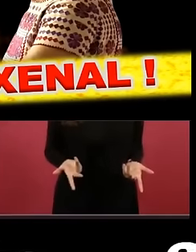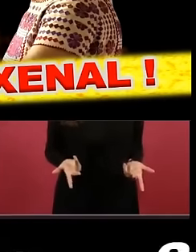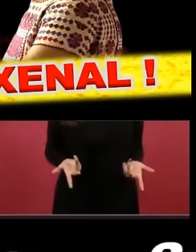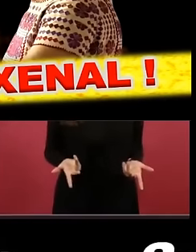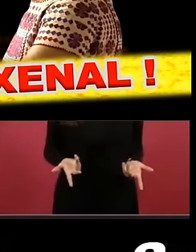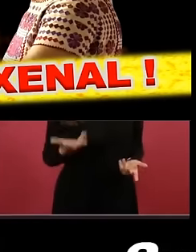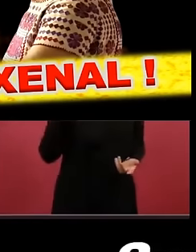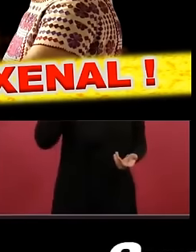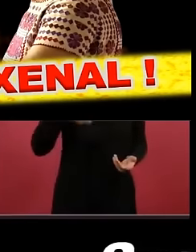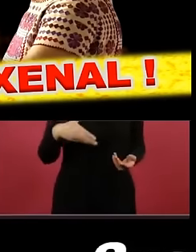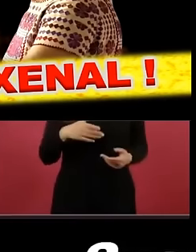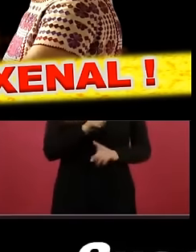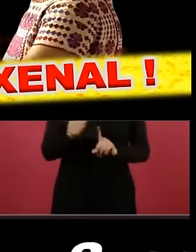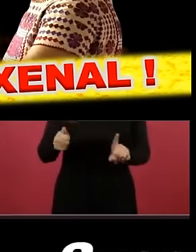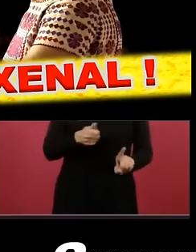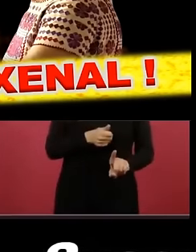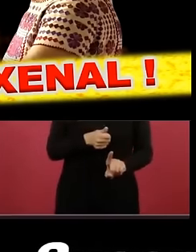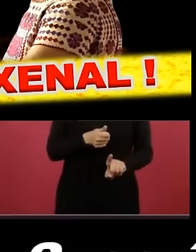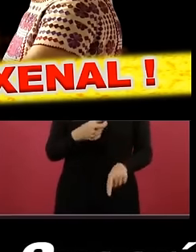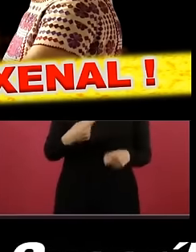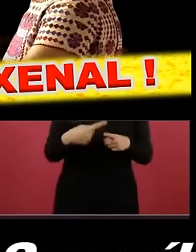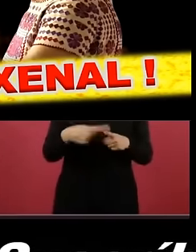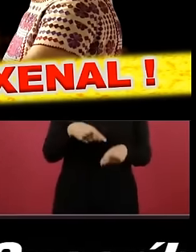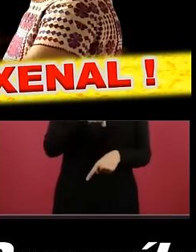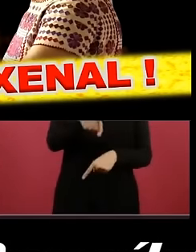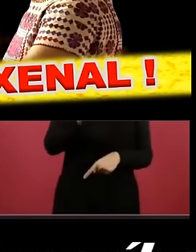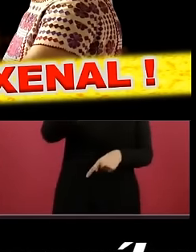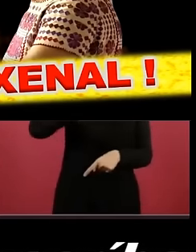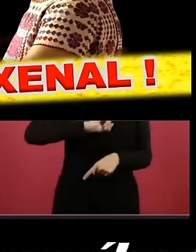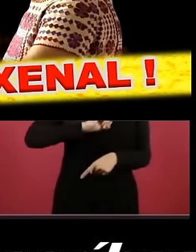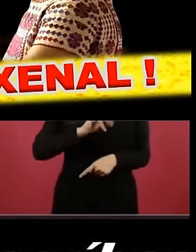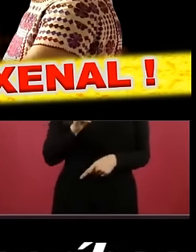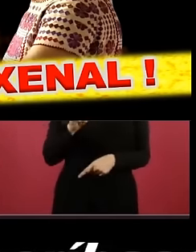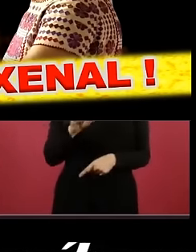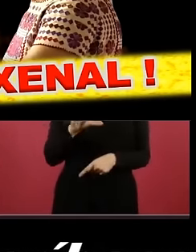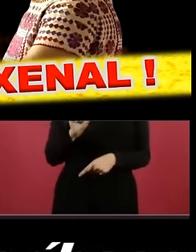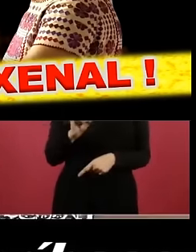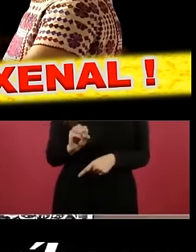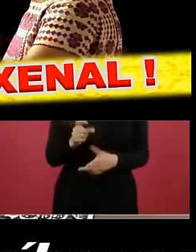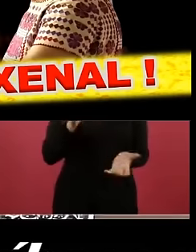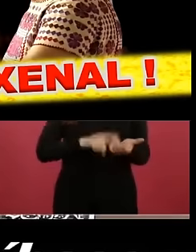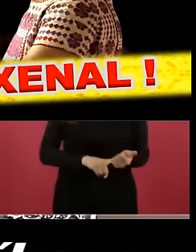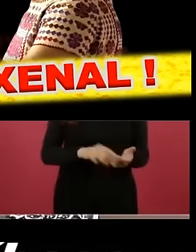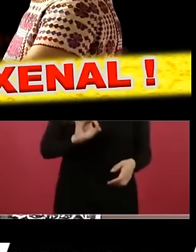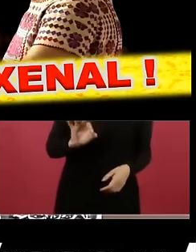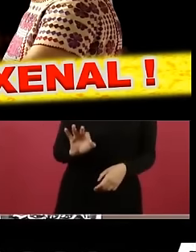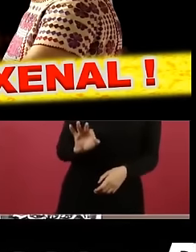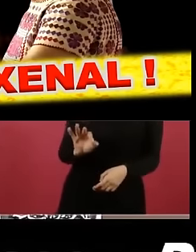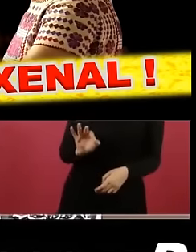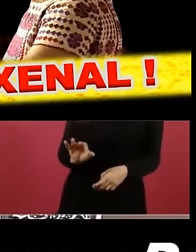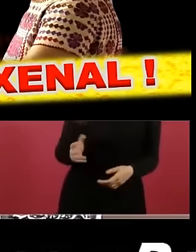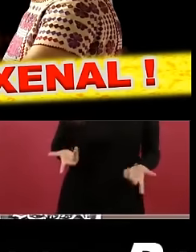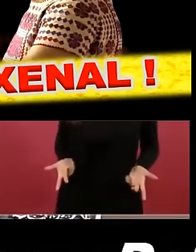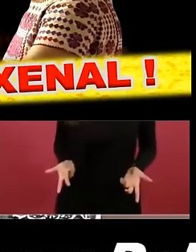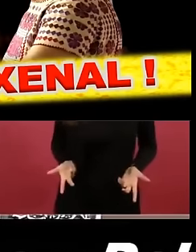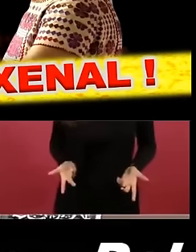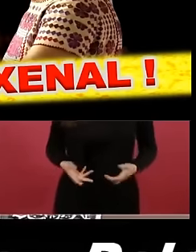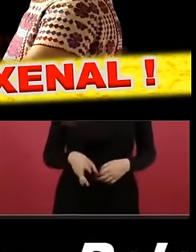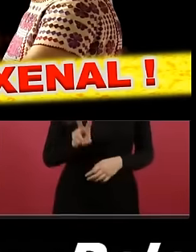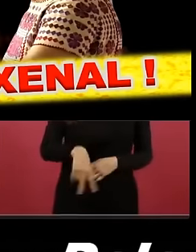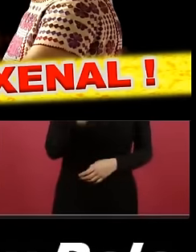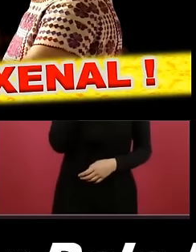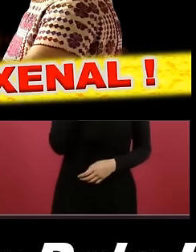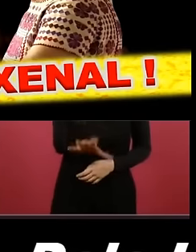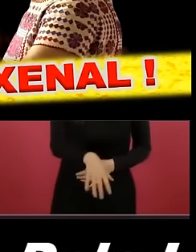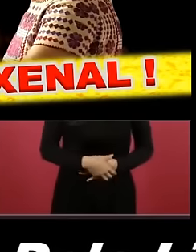engrandece como ser humano te te hace convertirte en algo más algo diferente y aceptar tus errores es lo más grande que puedes hacer como